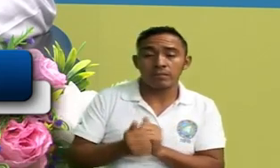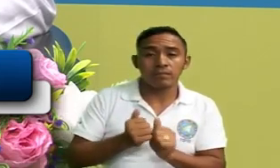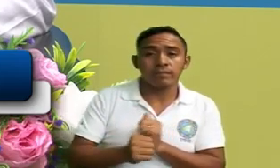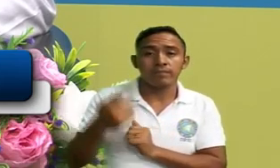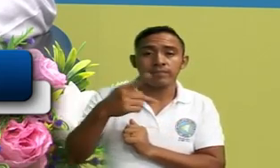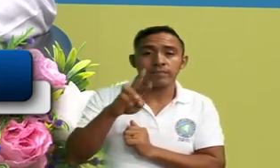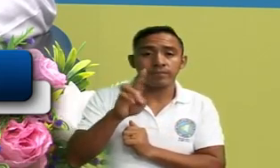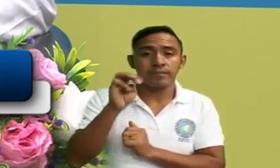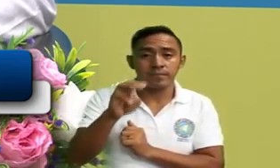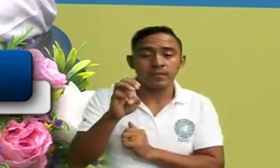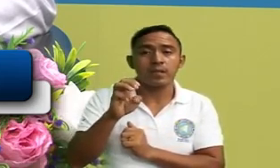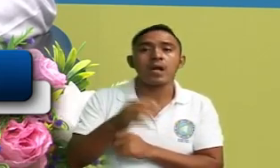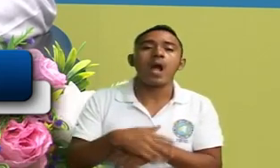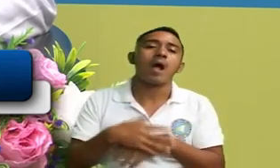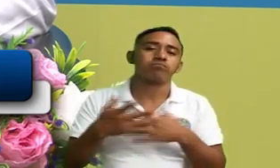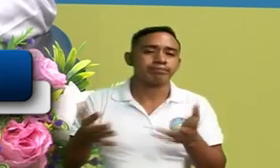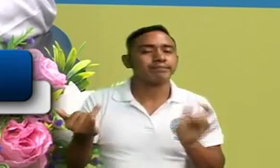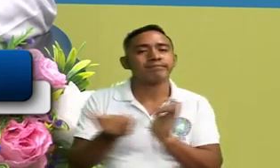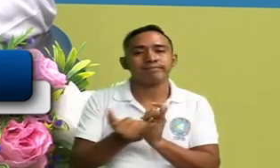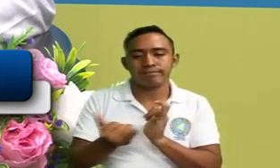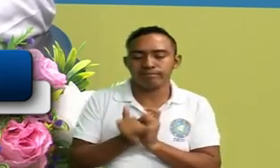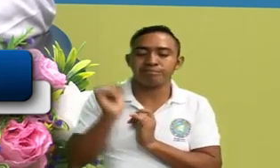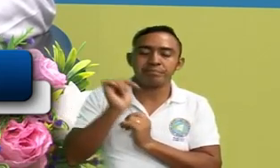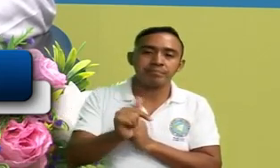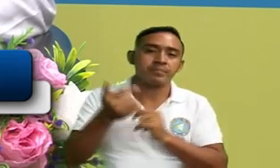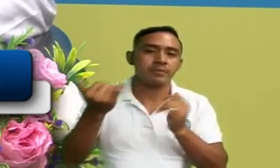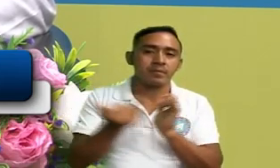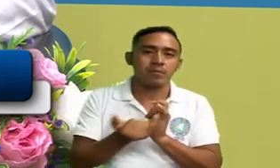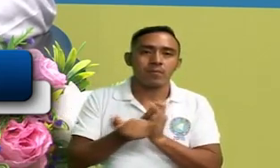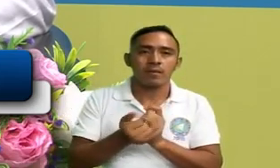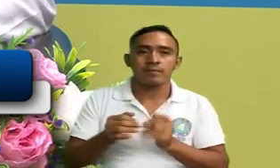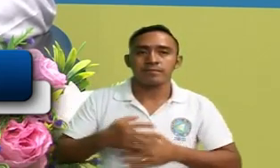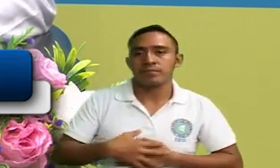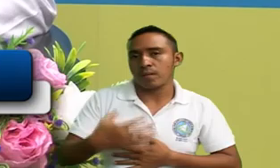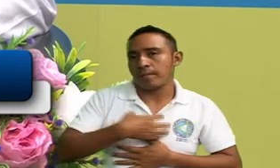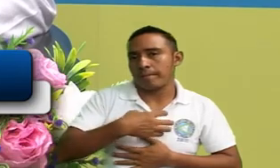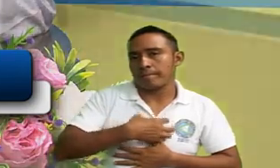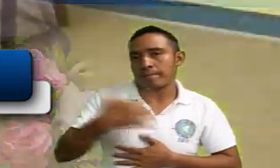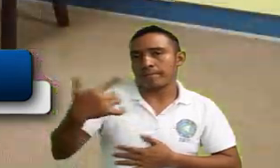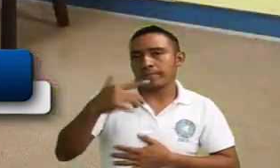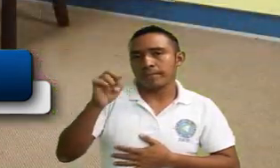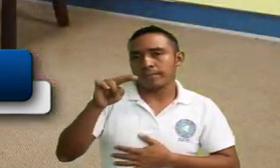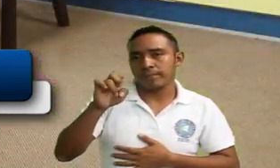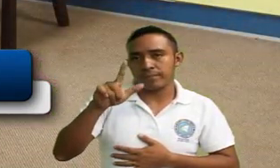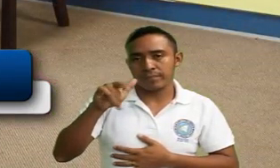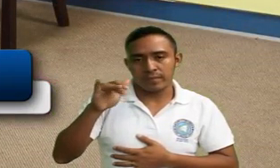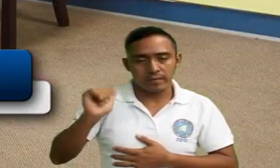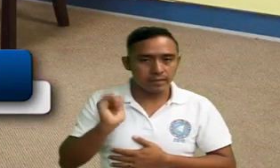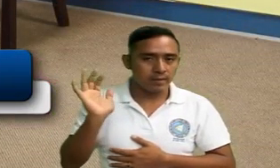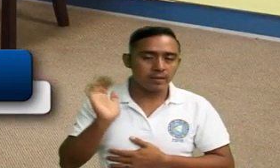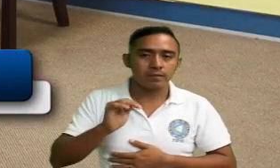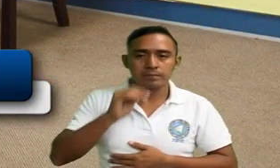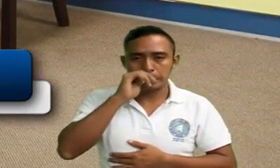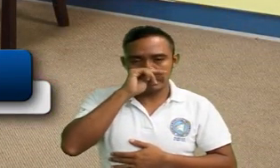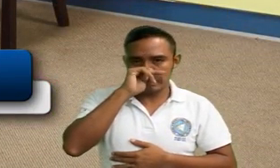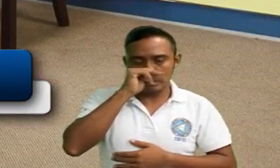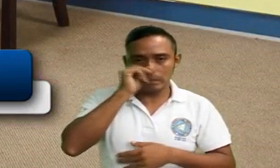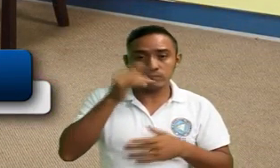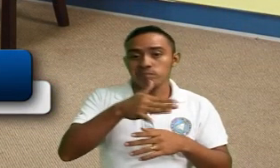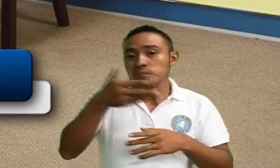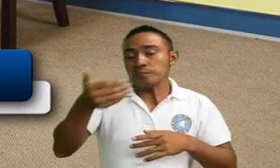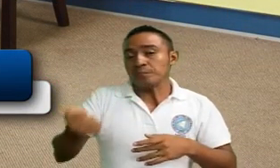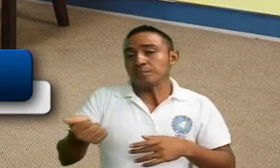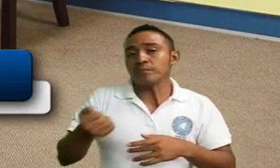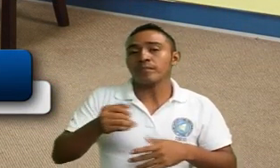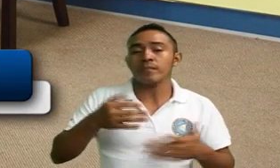premenstrual, también tienen esa predisposición. Genéticamente, entonces. Desde el punto de vista genético. Y también hay otras teorías